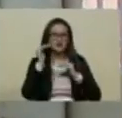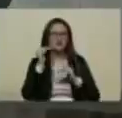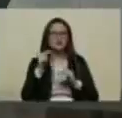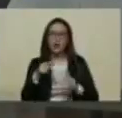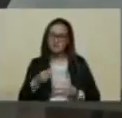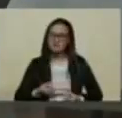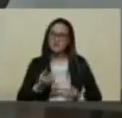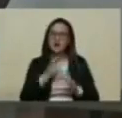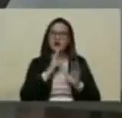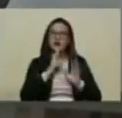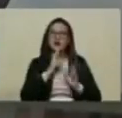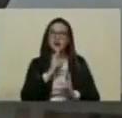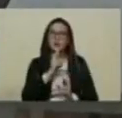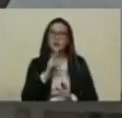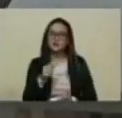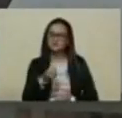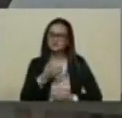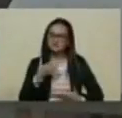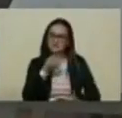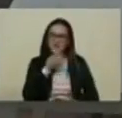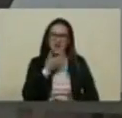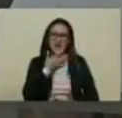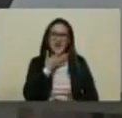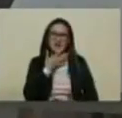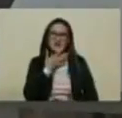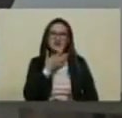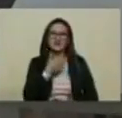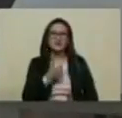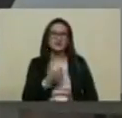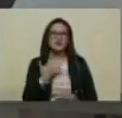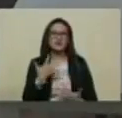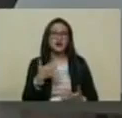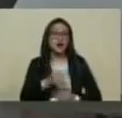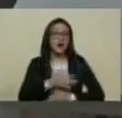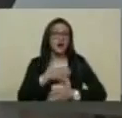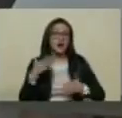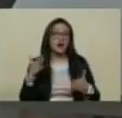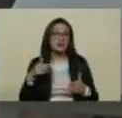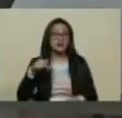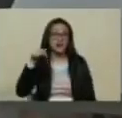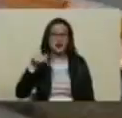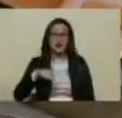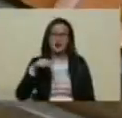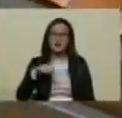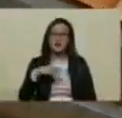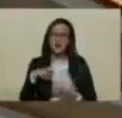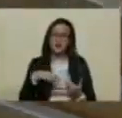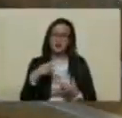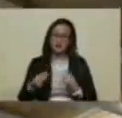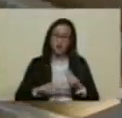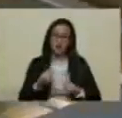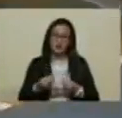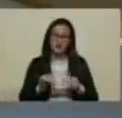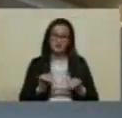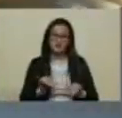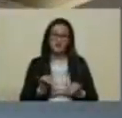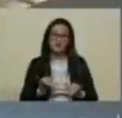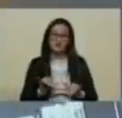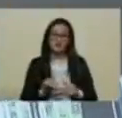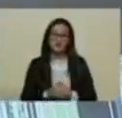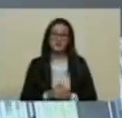dando respuesta. Esto es lo más hermoso, una de las cosas más bellas y más grandes que está haciendo la revolución,